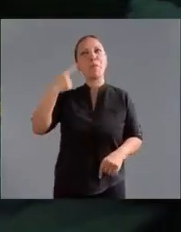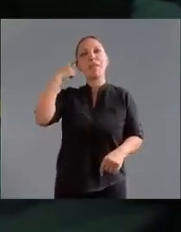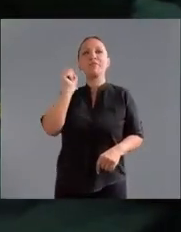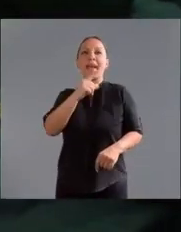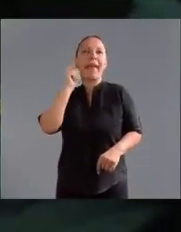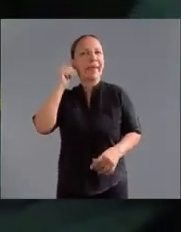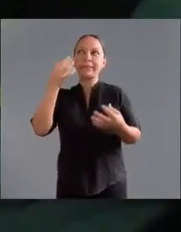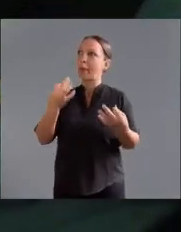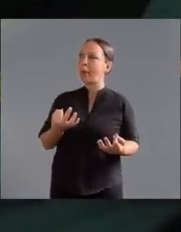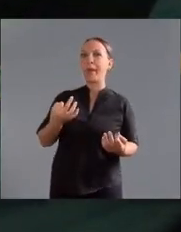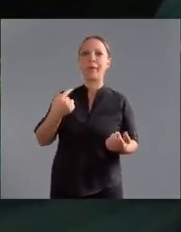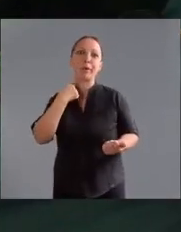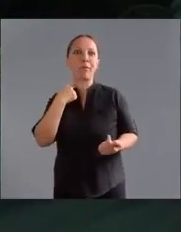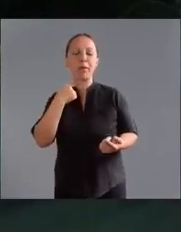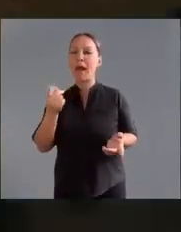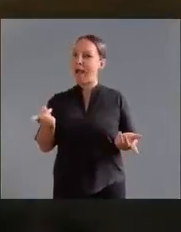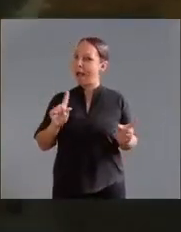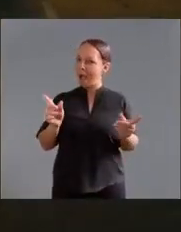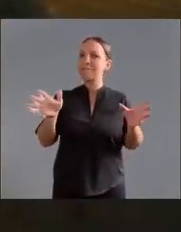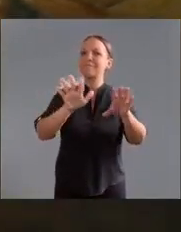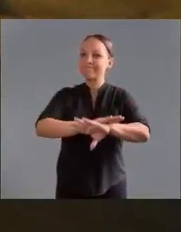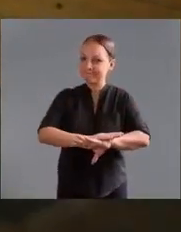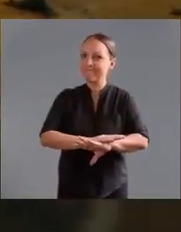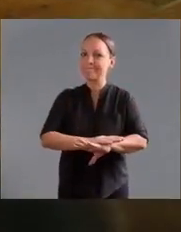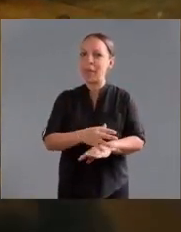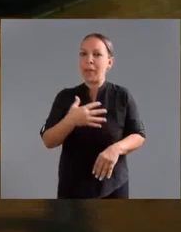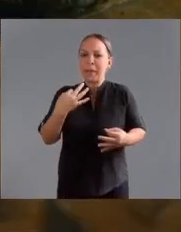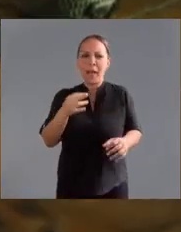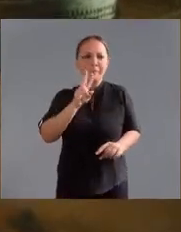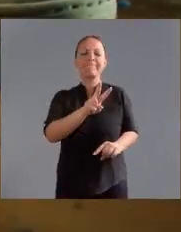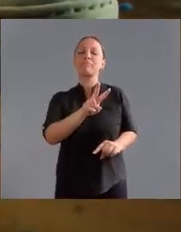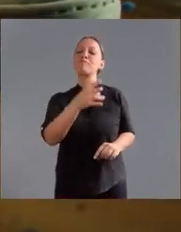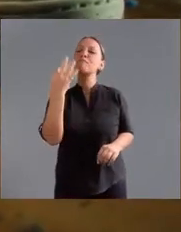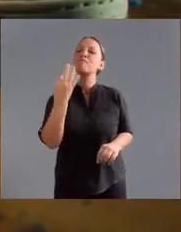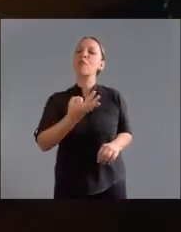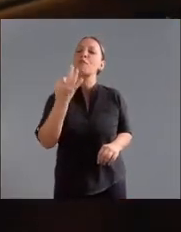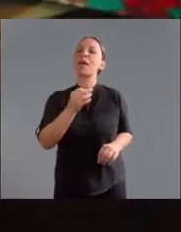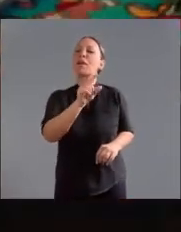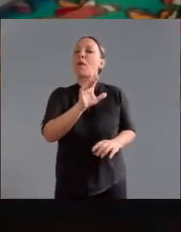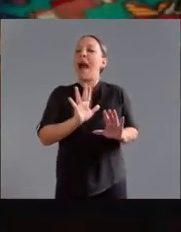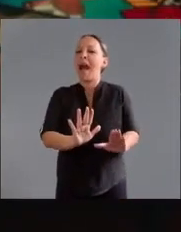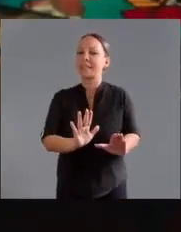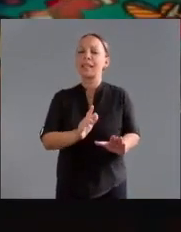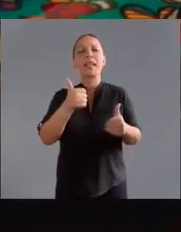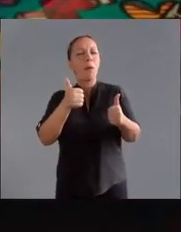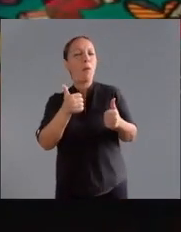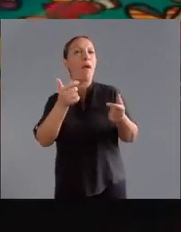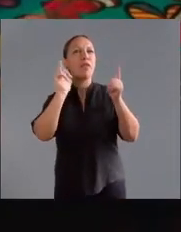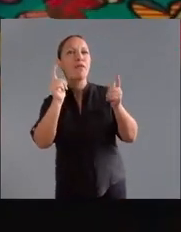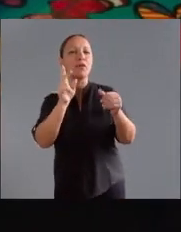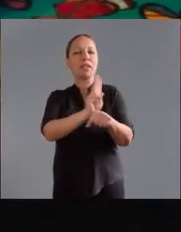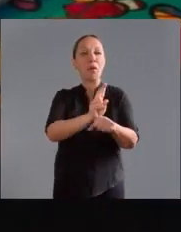piensa que a tu edad siempre vas a estar dando la nota con algo. Y al final veo esto, está impecable lo que haces. Qué bueno que te